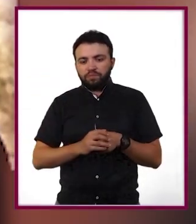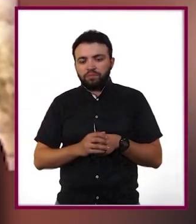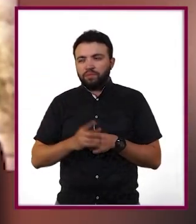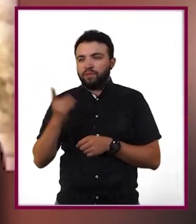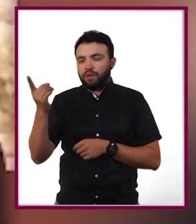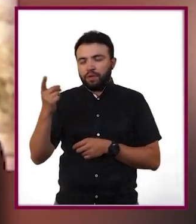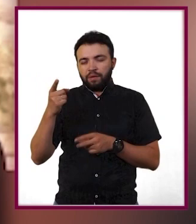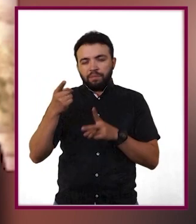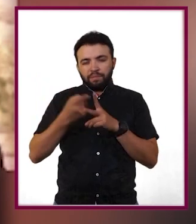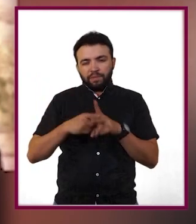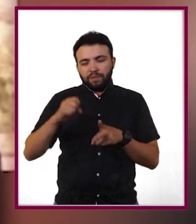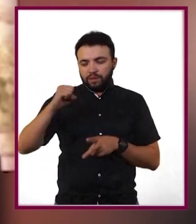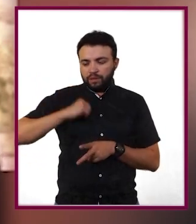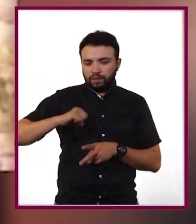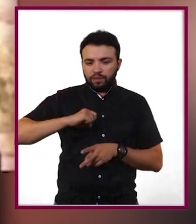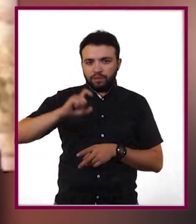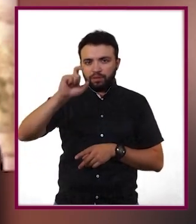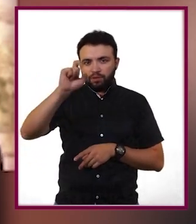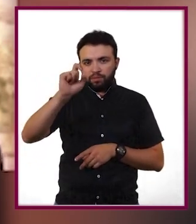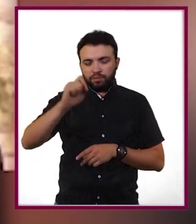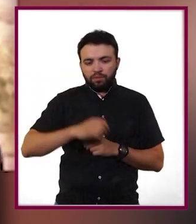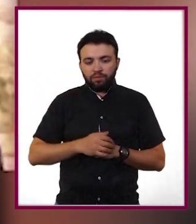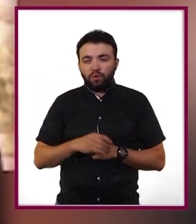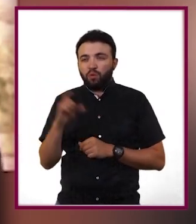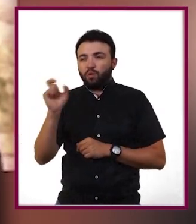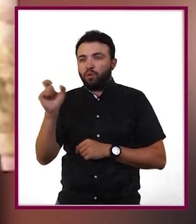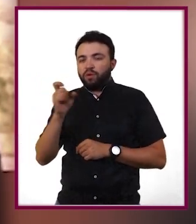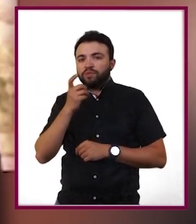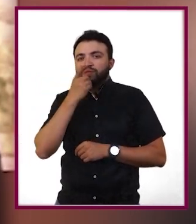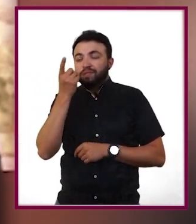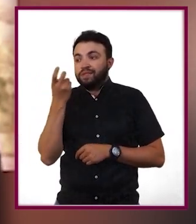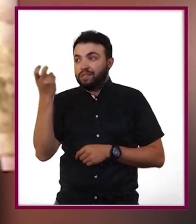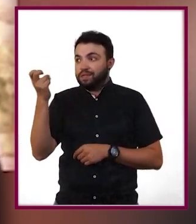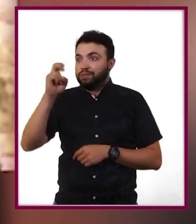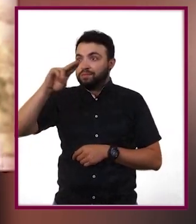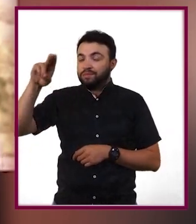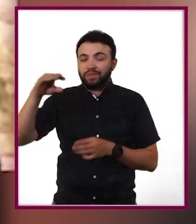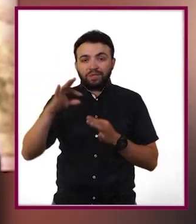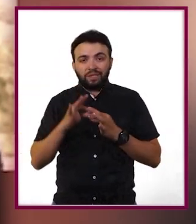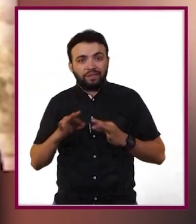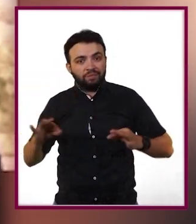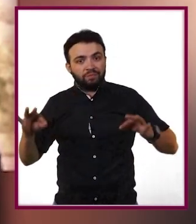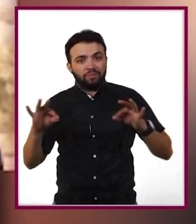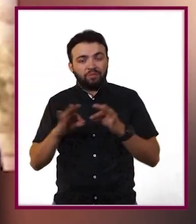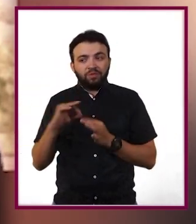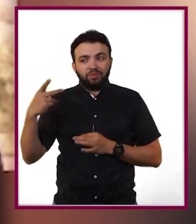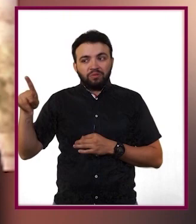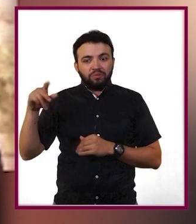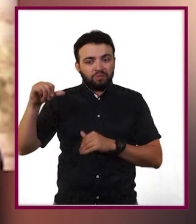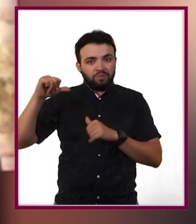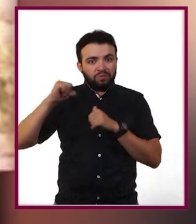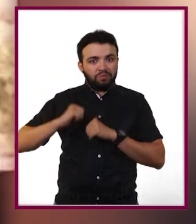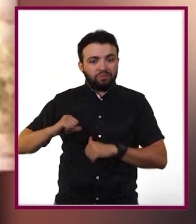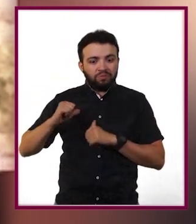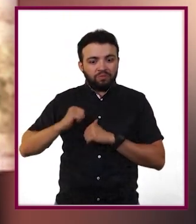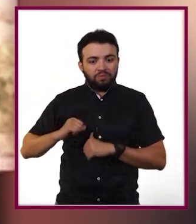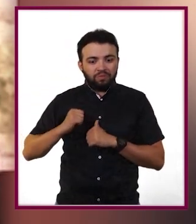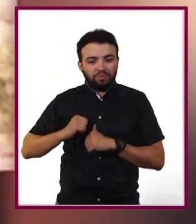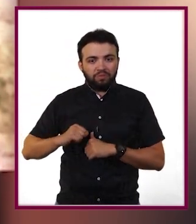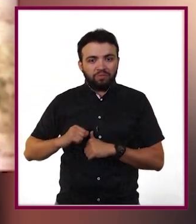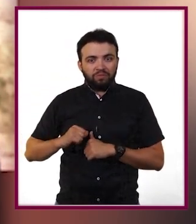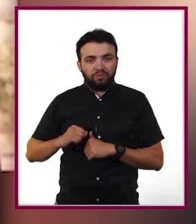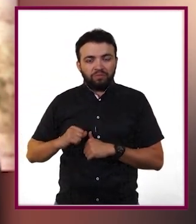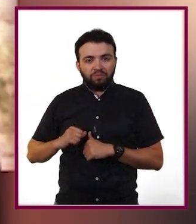que esto fue a principios del siglo XX, cuando se consideró que era importante que algunos pintores,